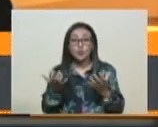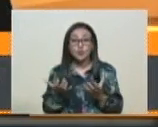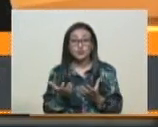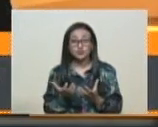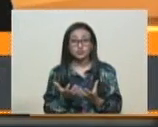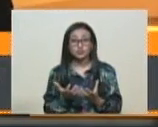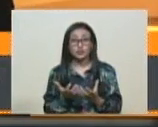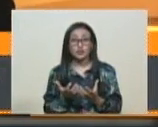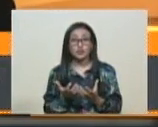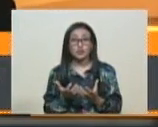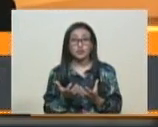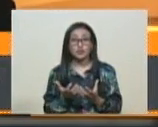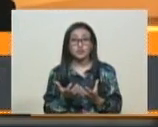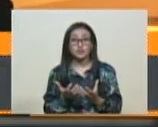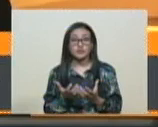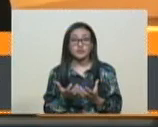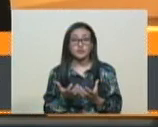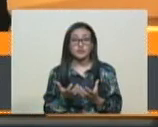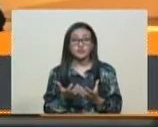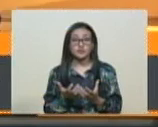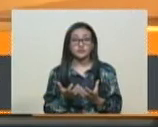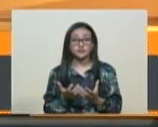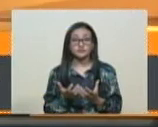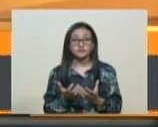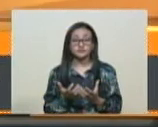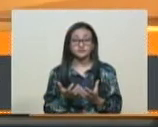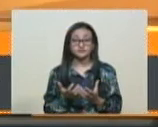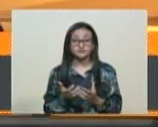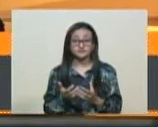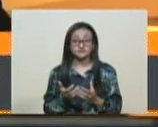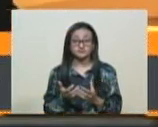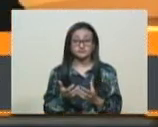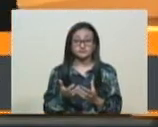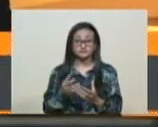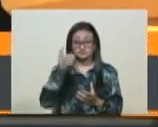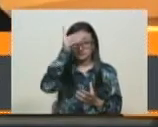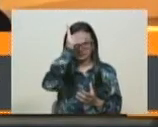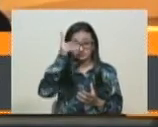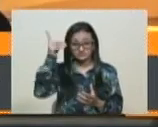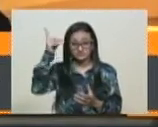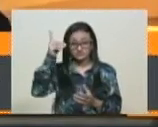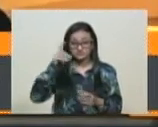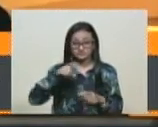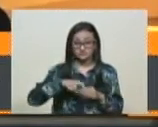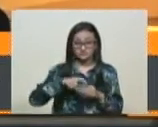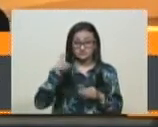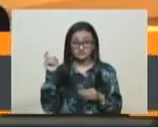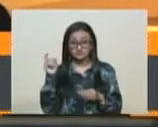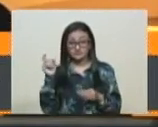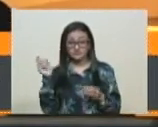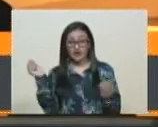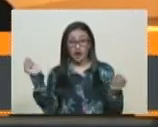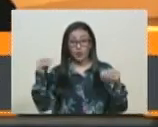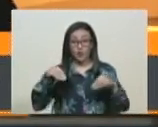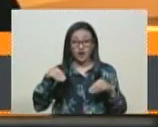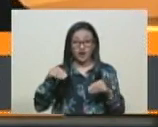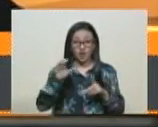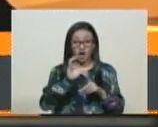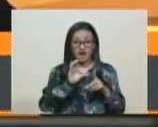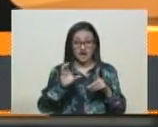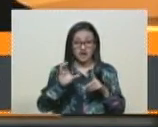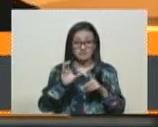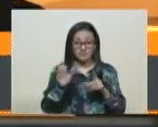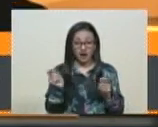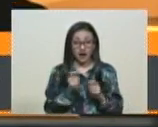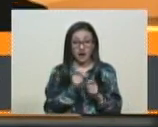agredida. Y cuando el jefe del imperio decidió retirarse del acuerdo sobre cambio climático, allí